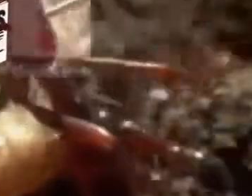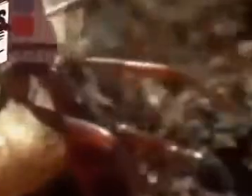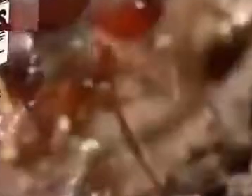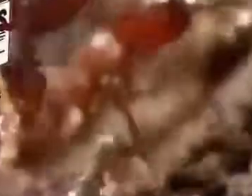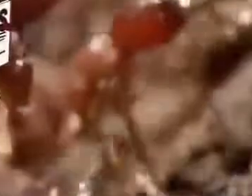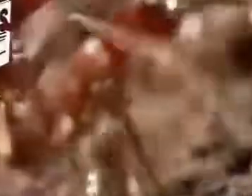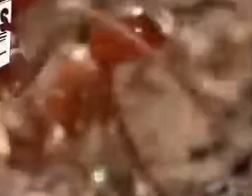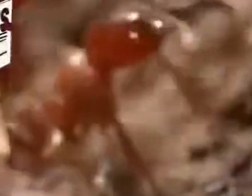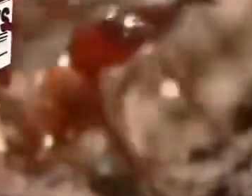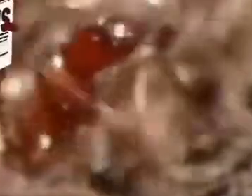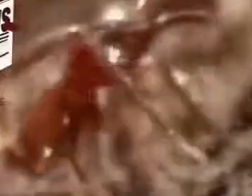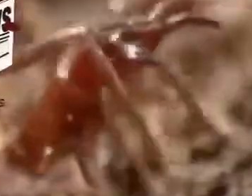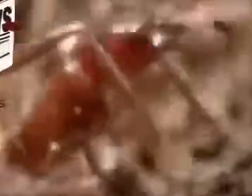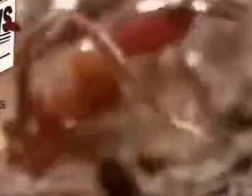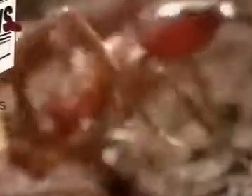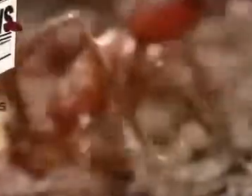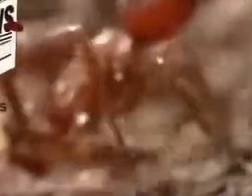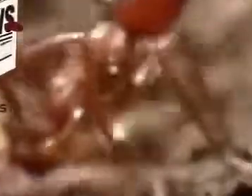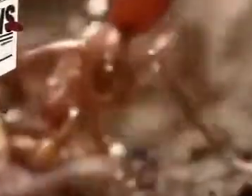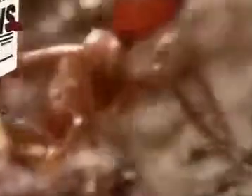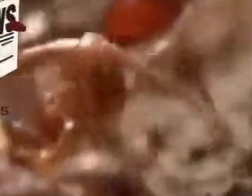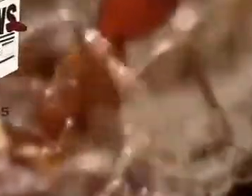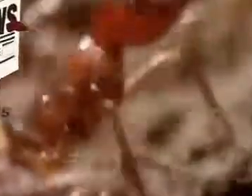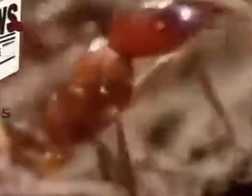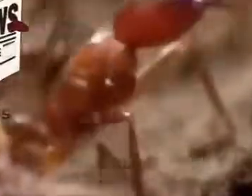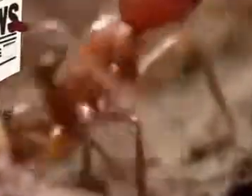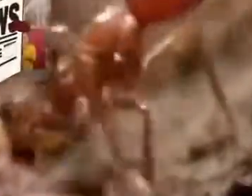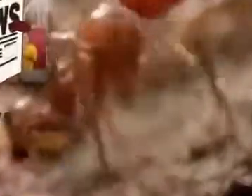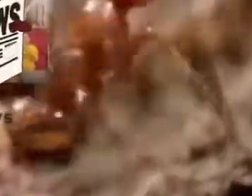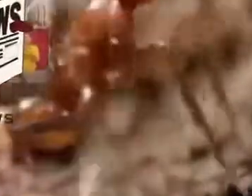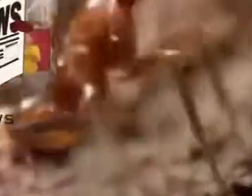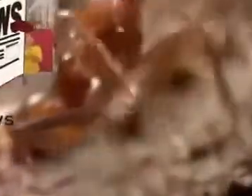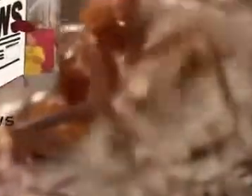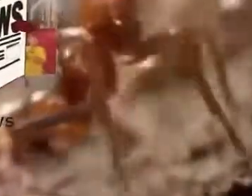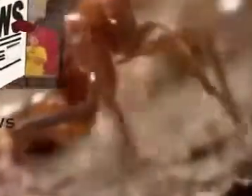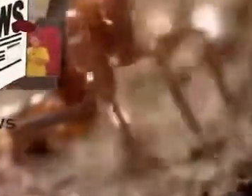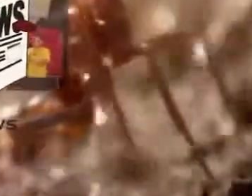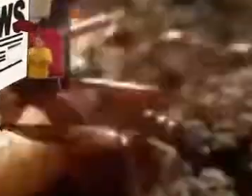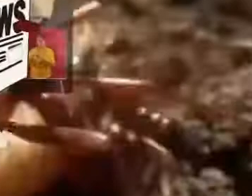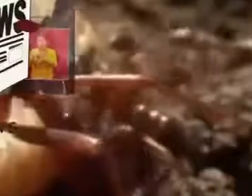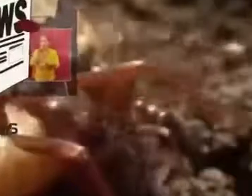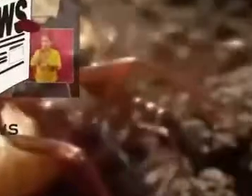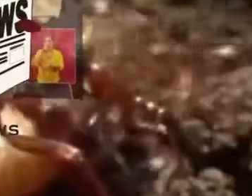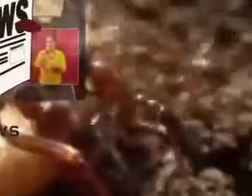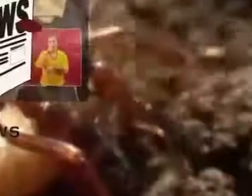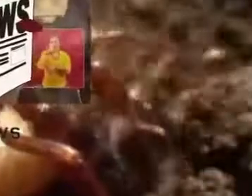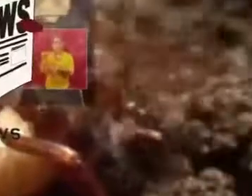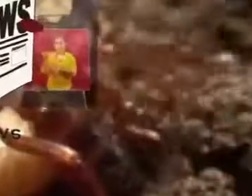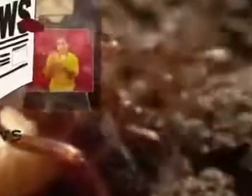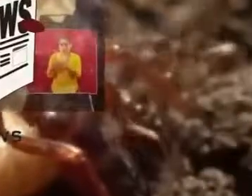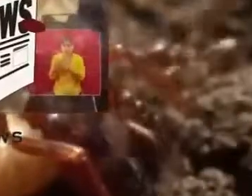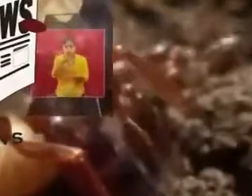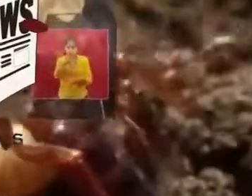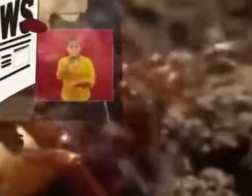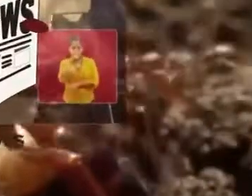cumplir las metas de vacunación casi 9 años. ¿Le ha metido a México, secretario?